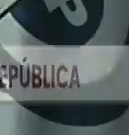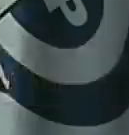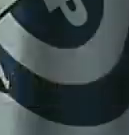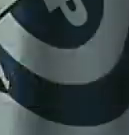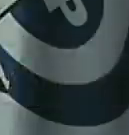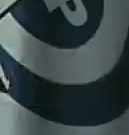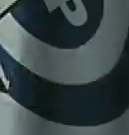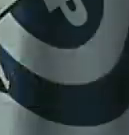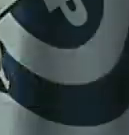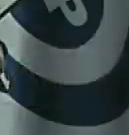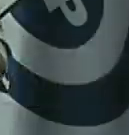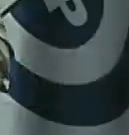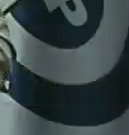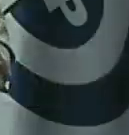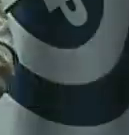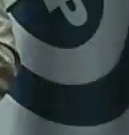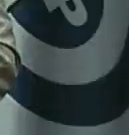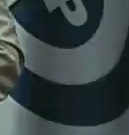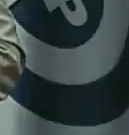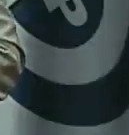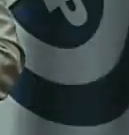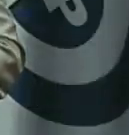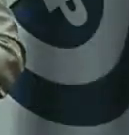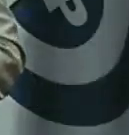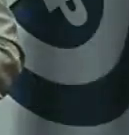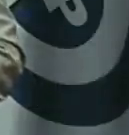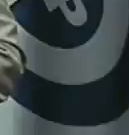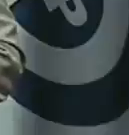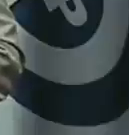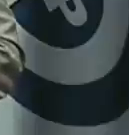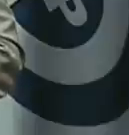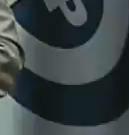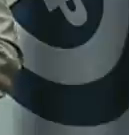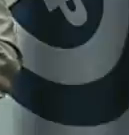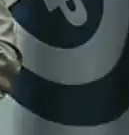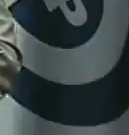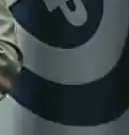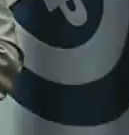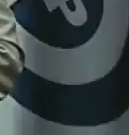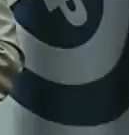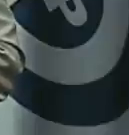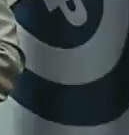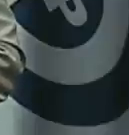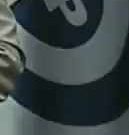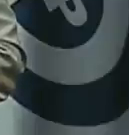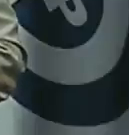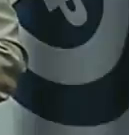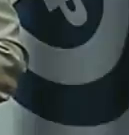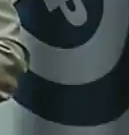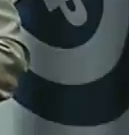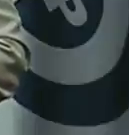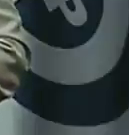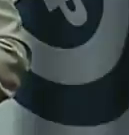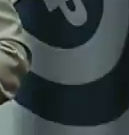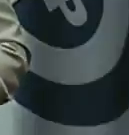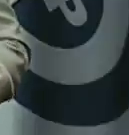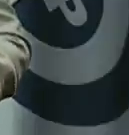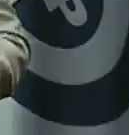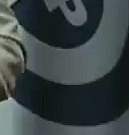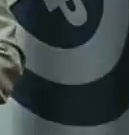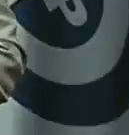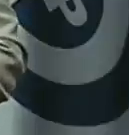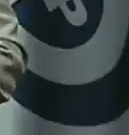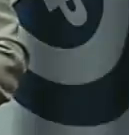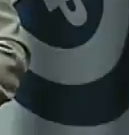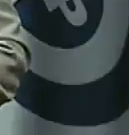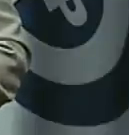Comisión Justicia y Paz de Petare, que lideró el padre Matías Camuña, del cual fuimos consultores jurídicos, a través de la